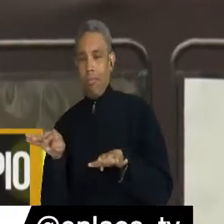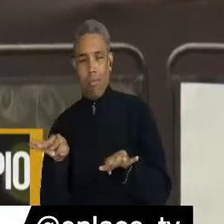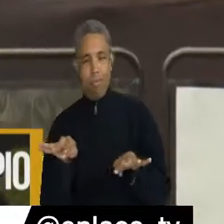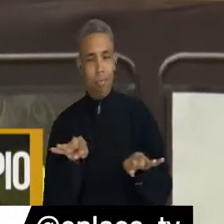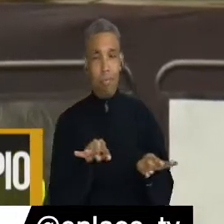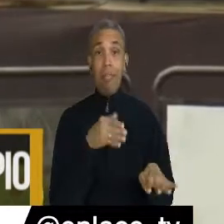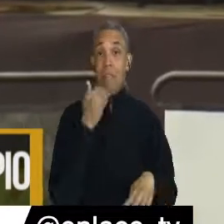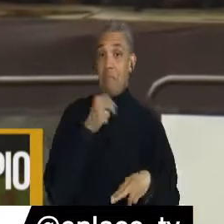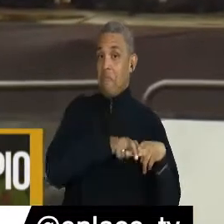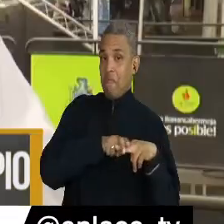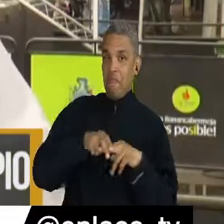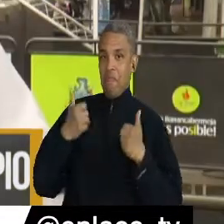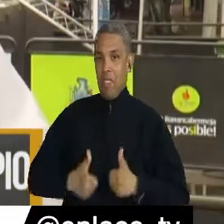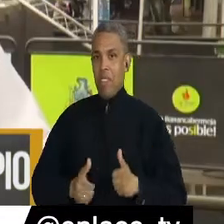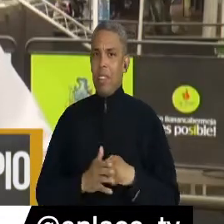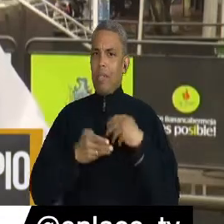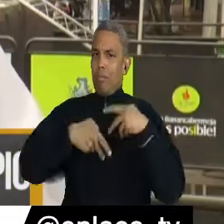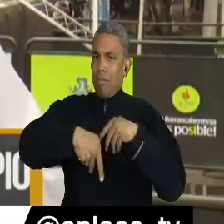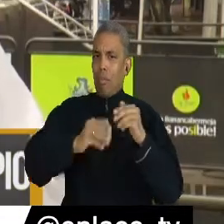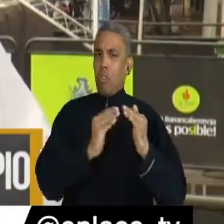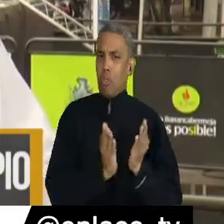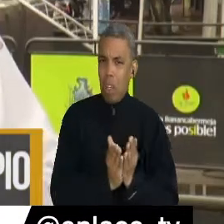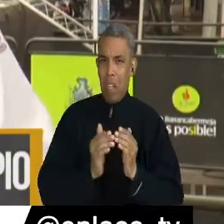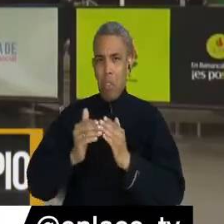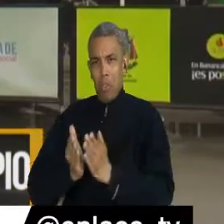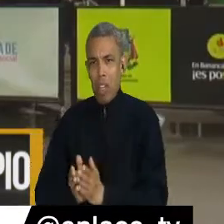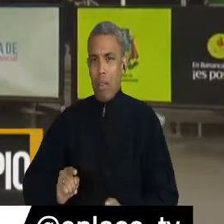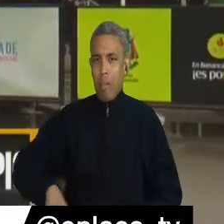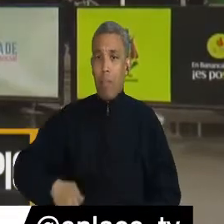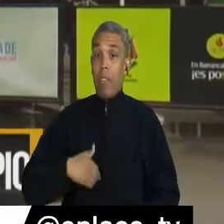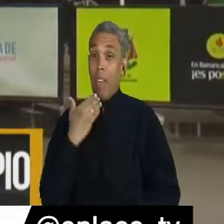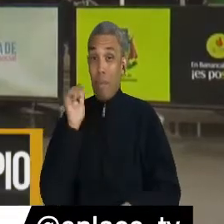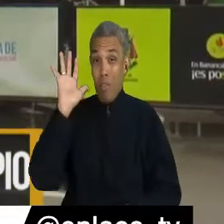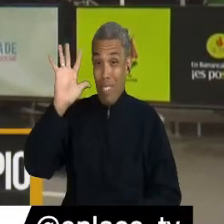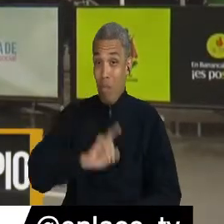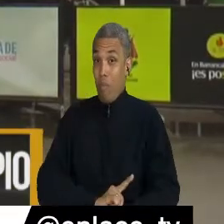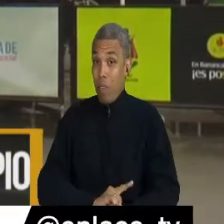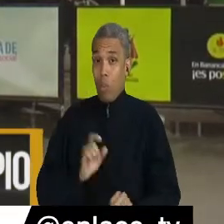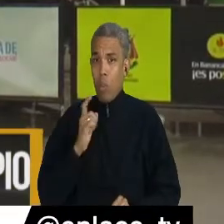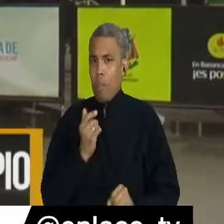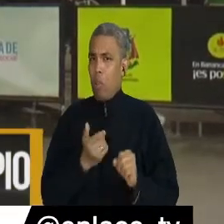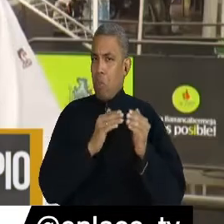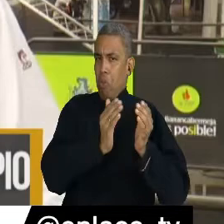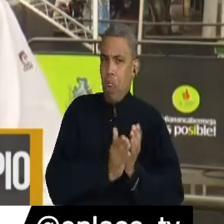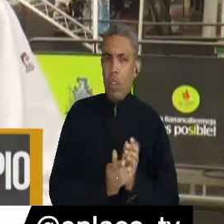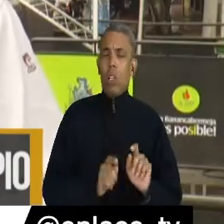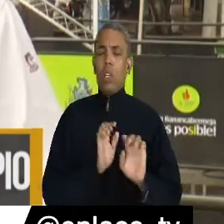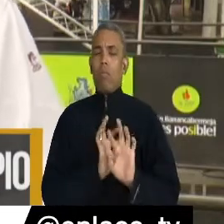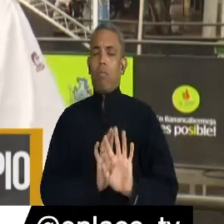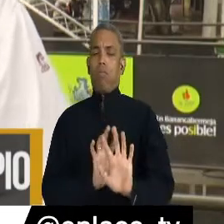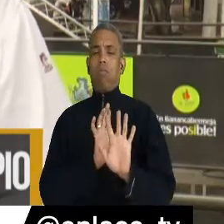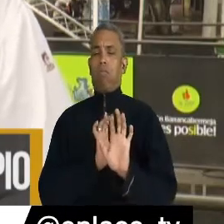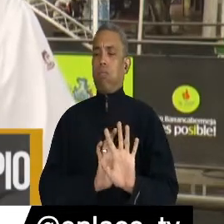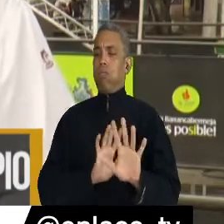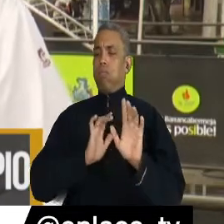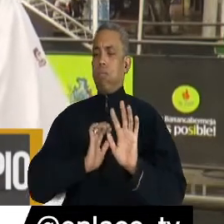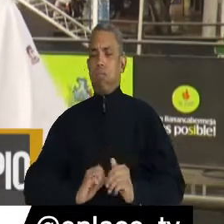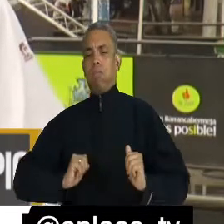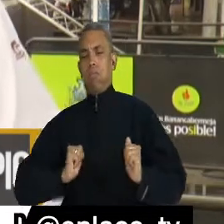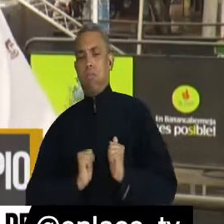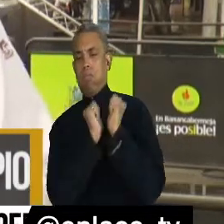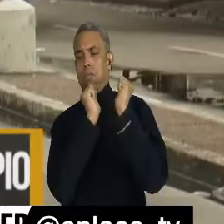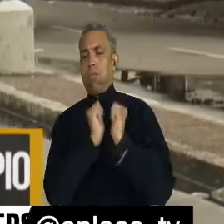este desfile de aniversario. Máximo 5 minutos es el tiempo estipulado para que cada muestra haga su presentación aquí, en este desfile cívico-cultural ante